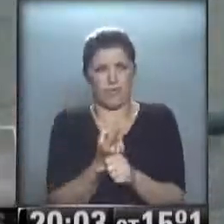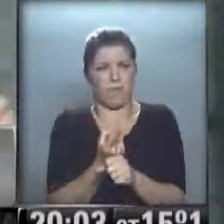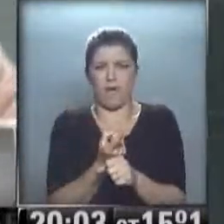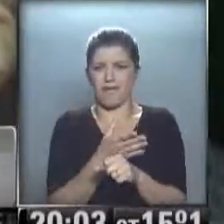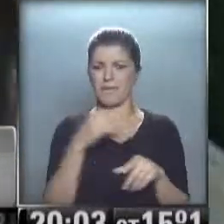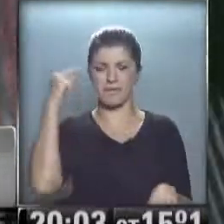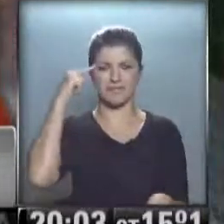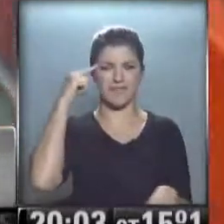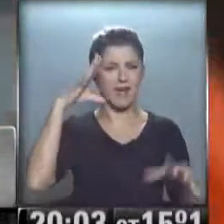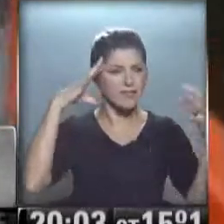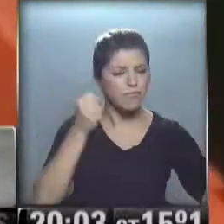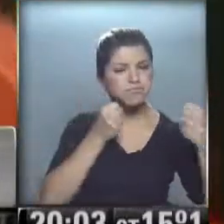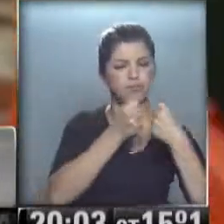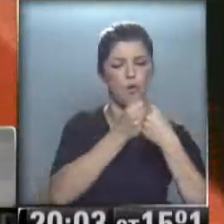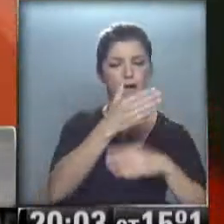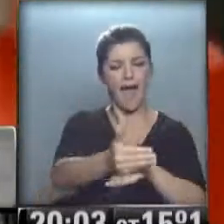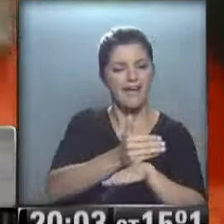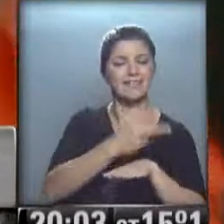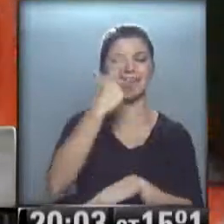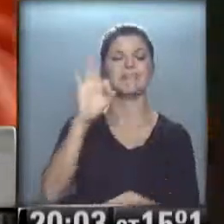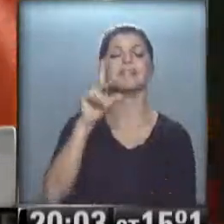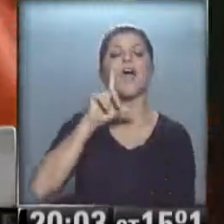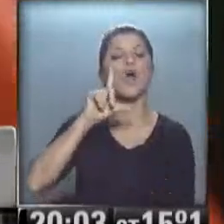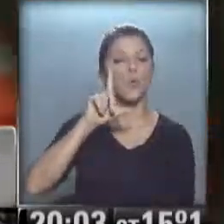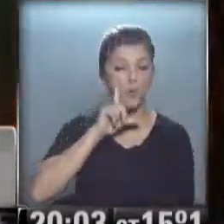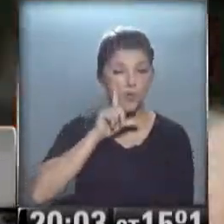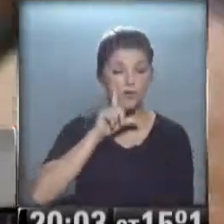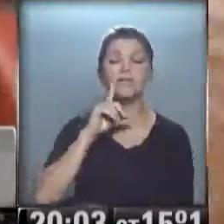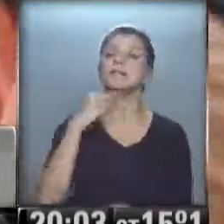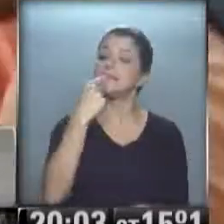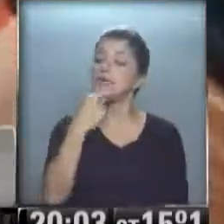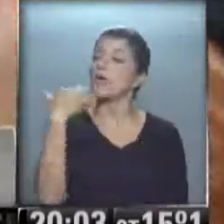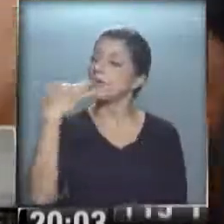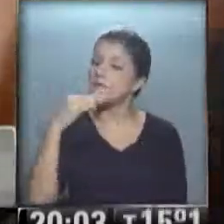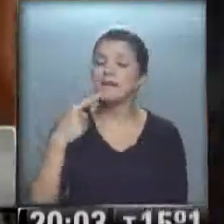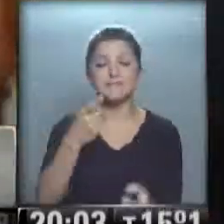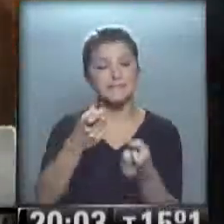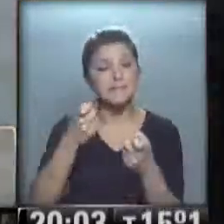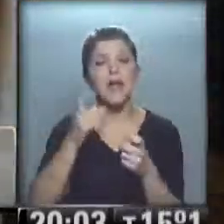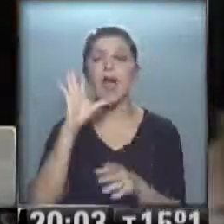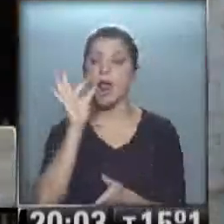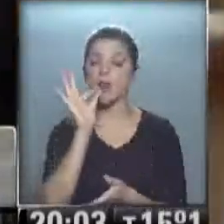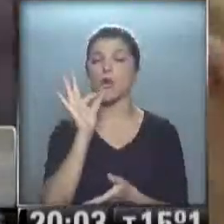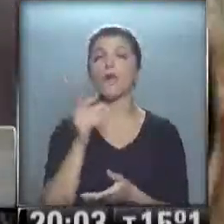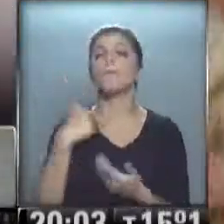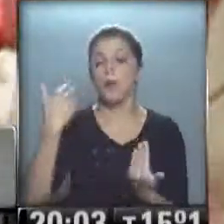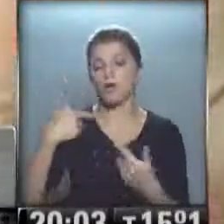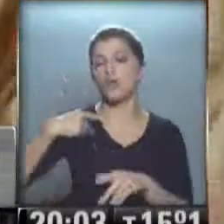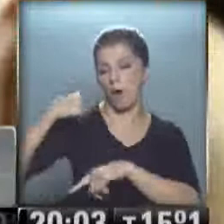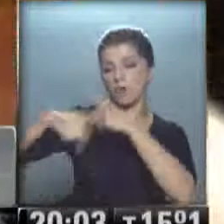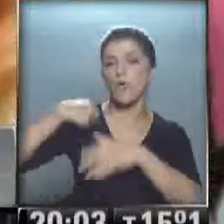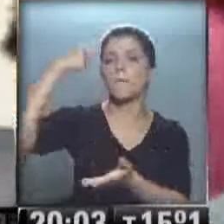algún tipo de entendimiento antes del 30 de julio e insistió en la necesidad de contar con un instrumento que permita el pago a